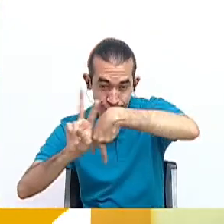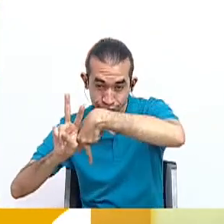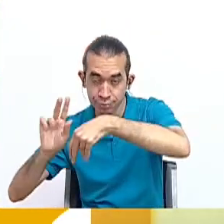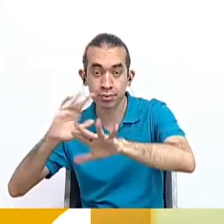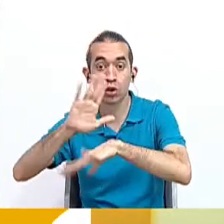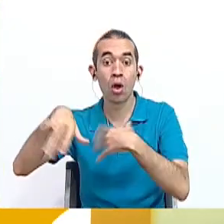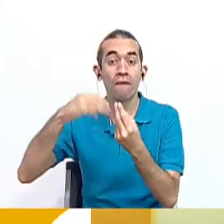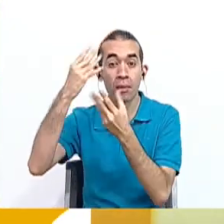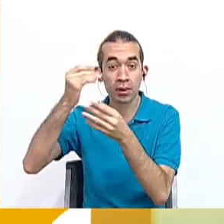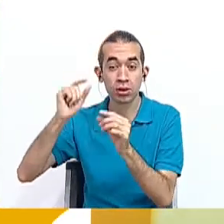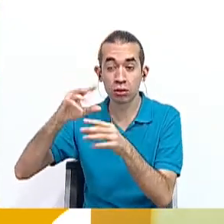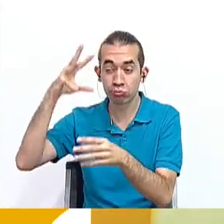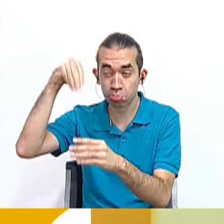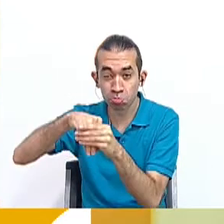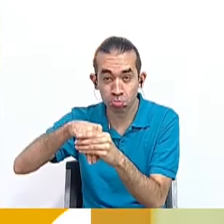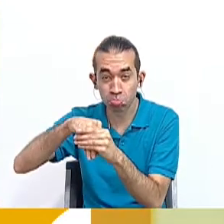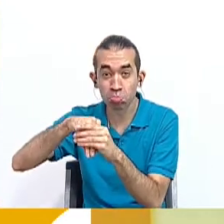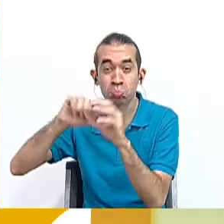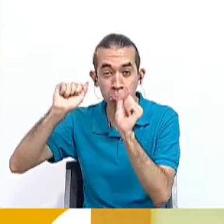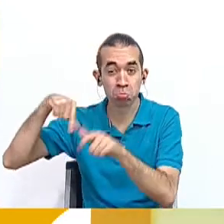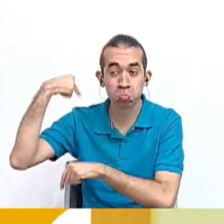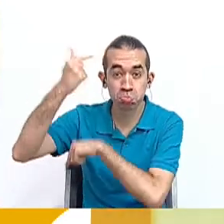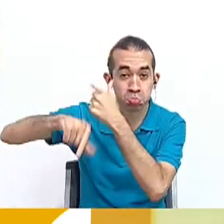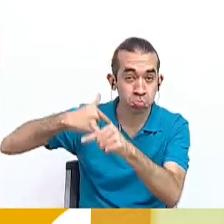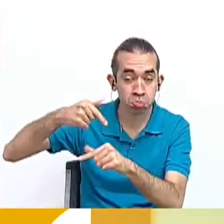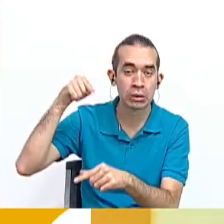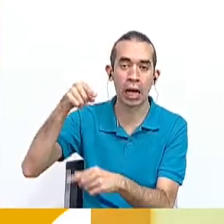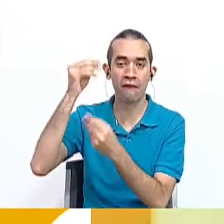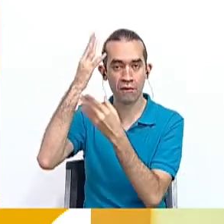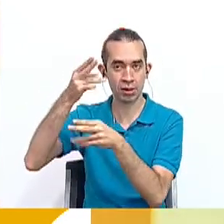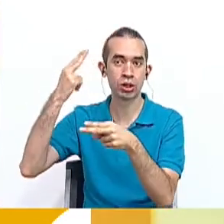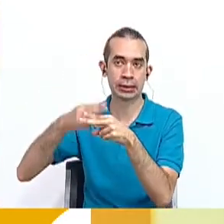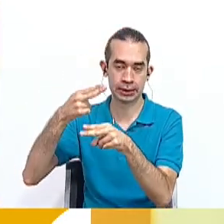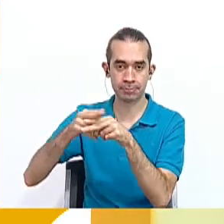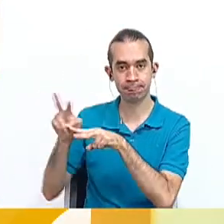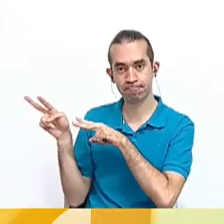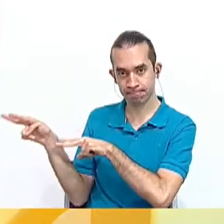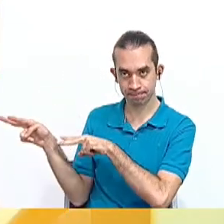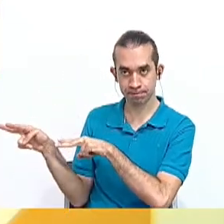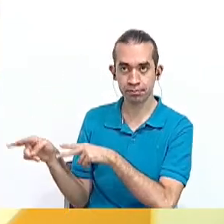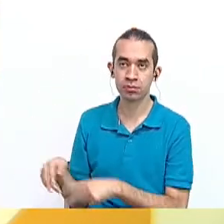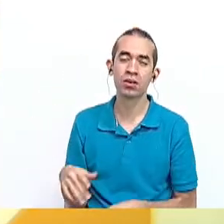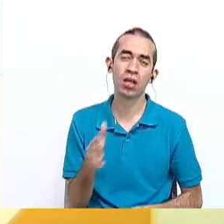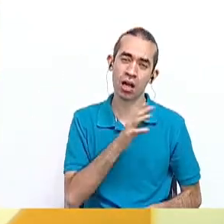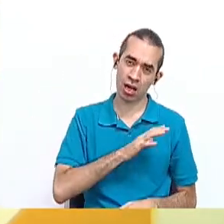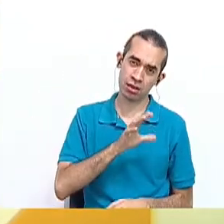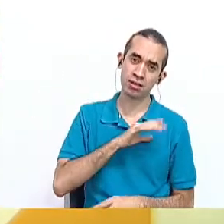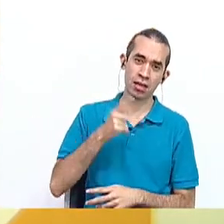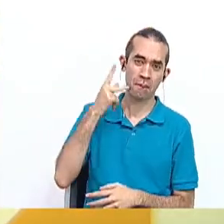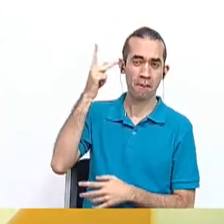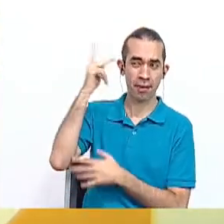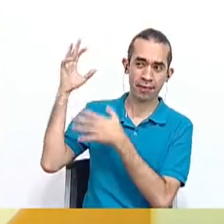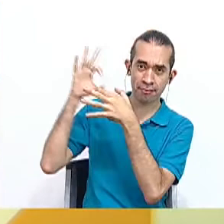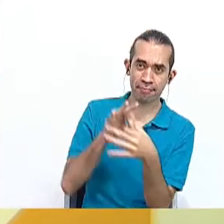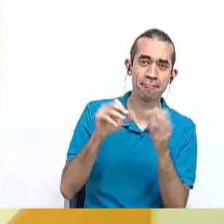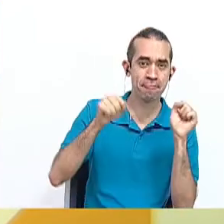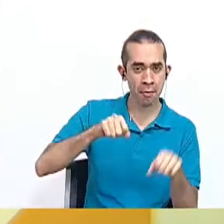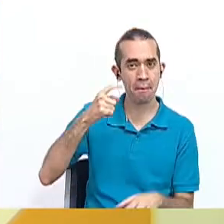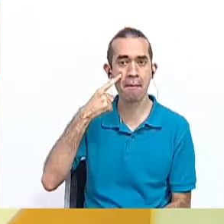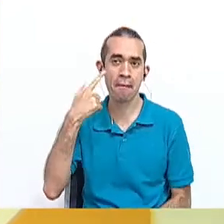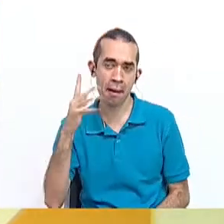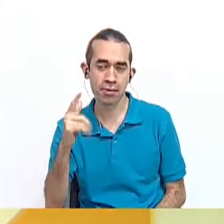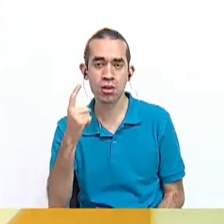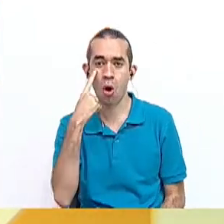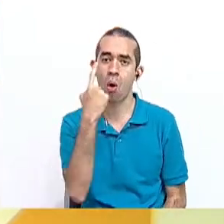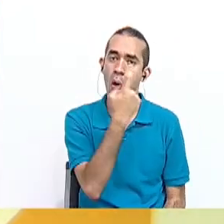material genético. Entonces, nosotros tenemos características de nuestros padres, ¿cierto? Nos podemos parecer en